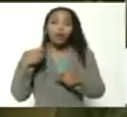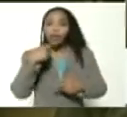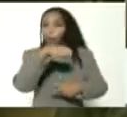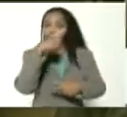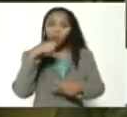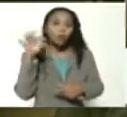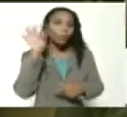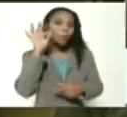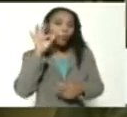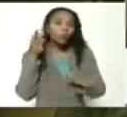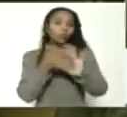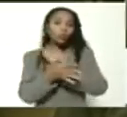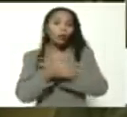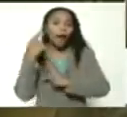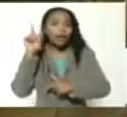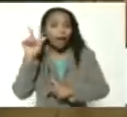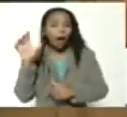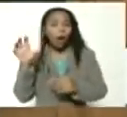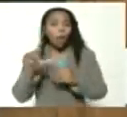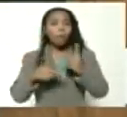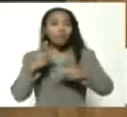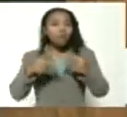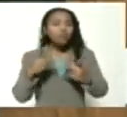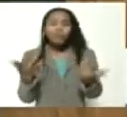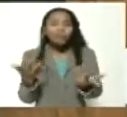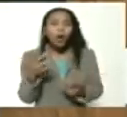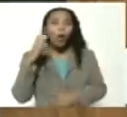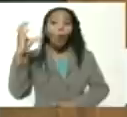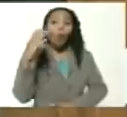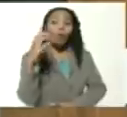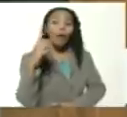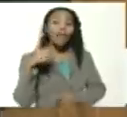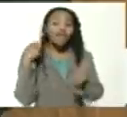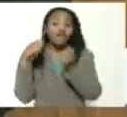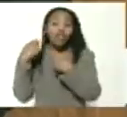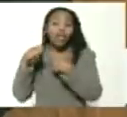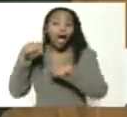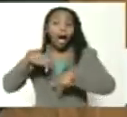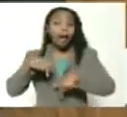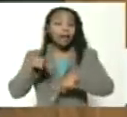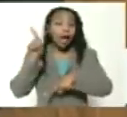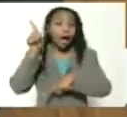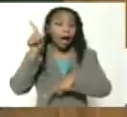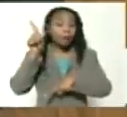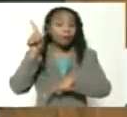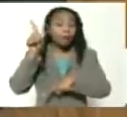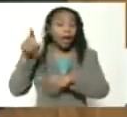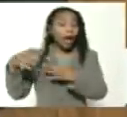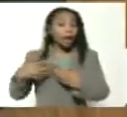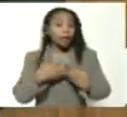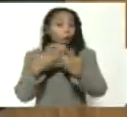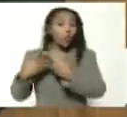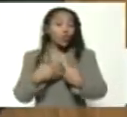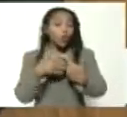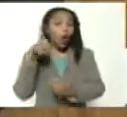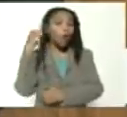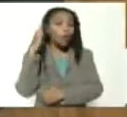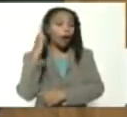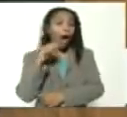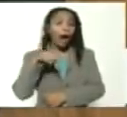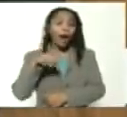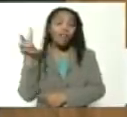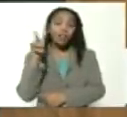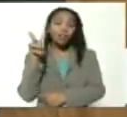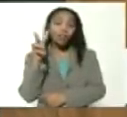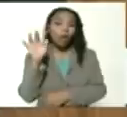dónde? En Colombia, y que es vendida principalmente en Estados Unidos y Europa. A Venezuela le ha